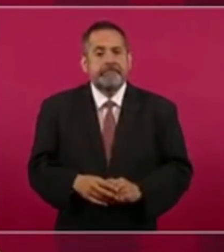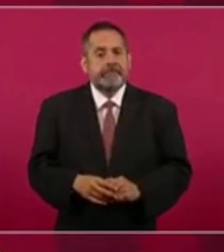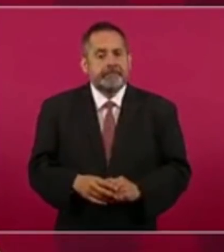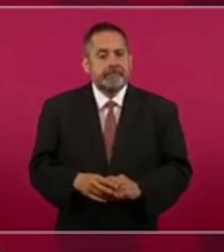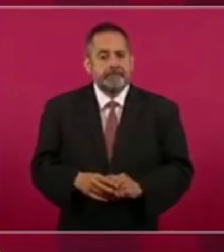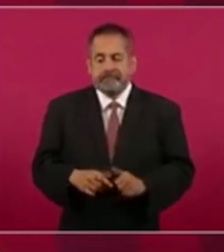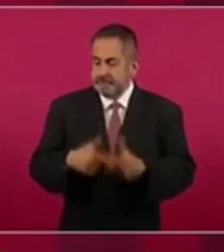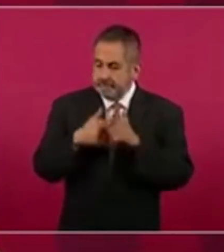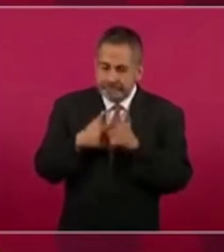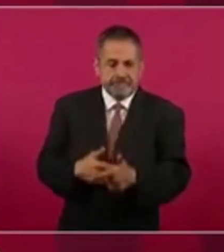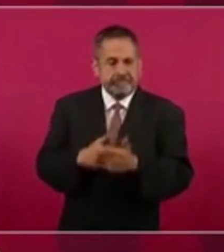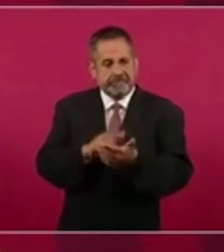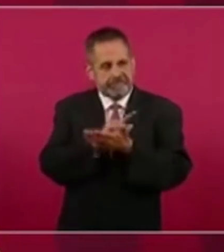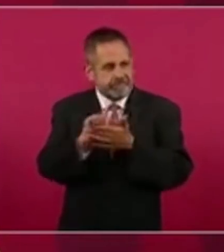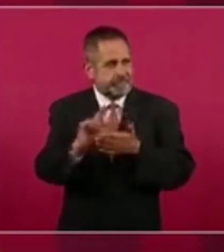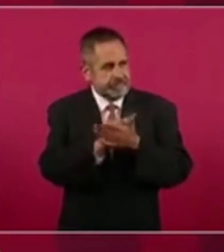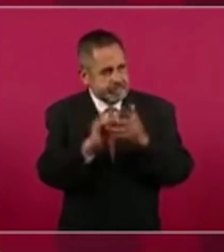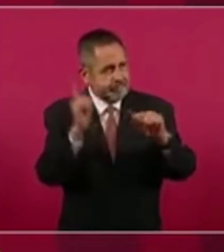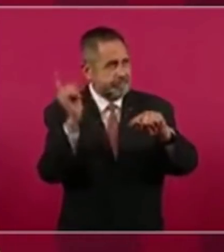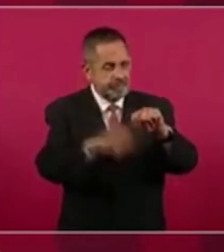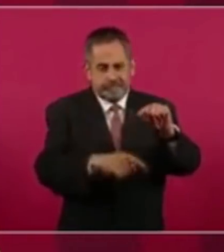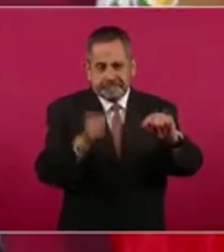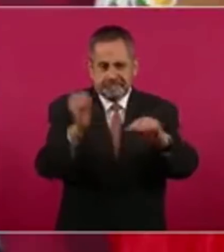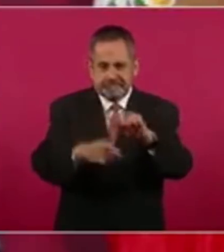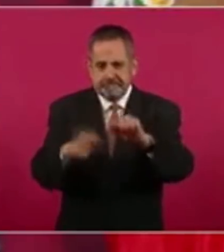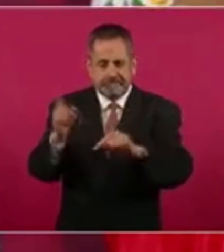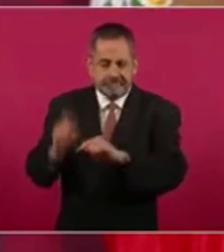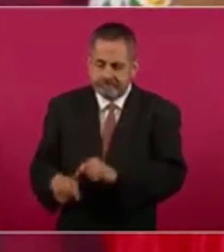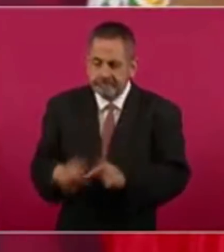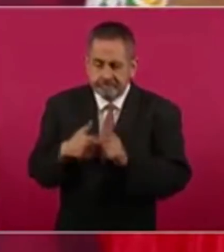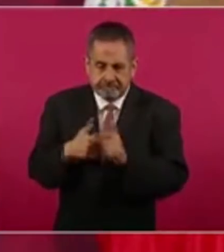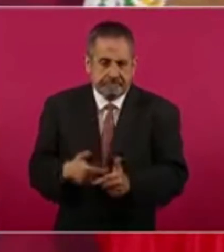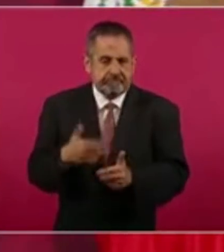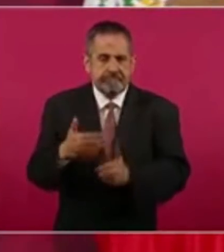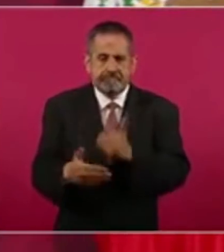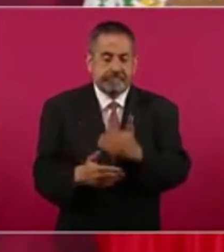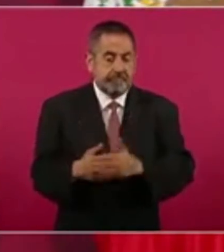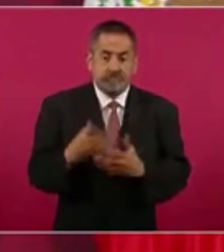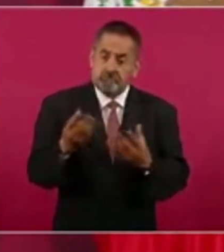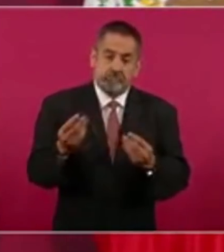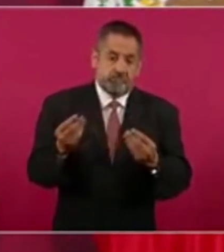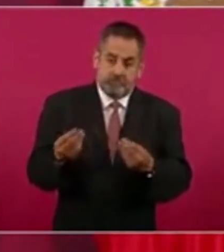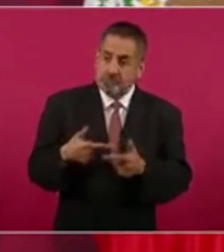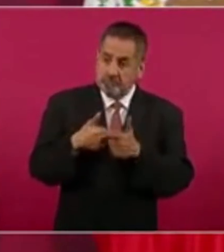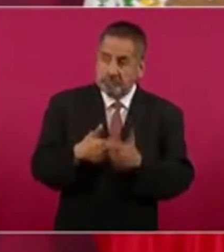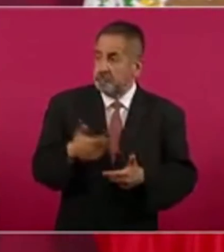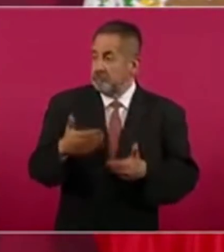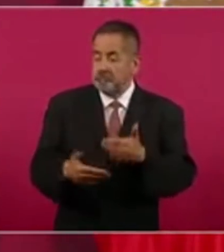Entonces vamos a seguir limpiando y se ha ido avanzando bastante